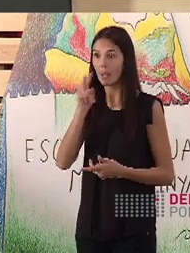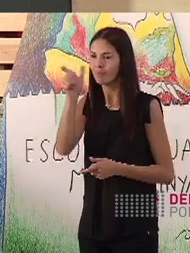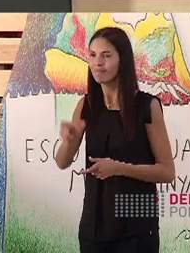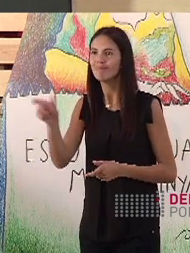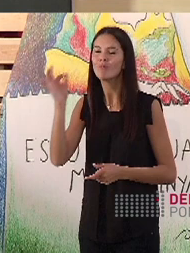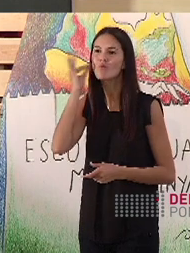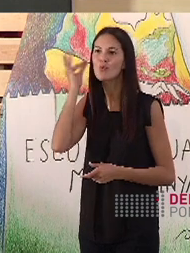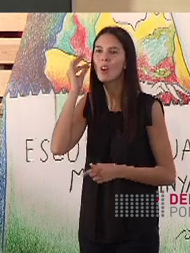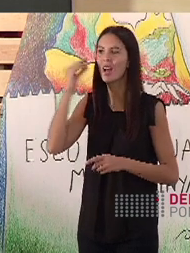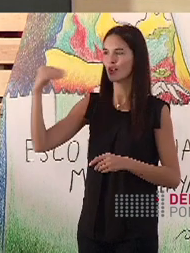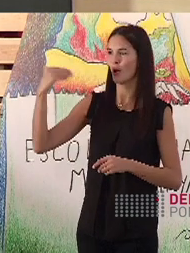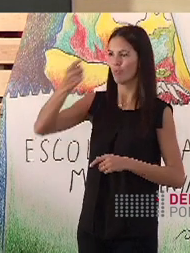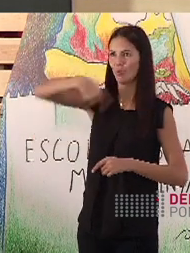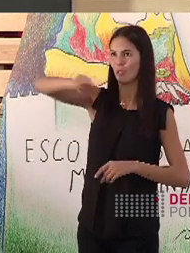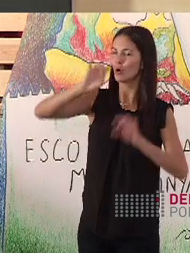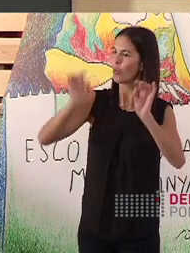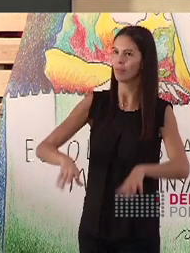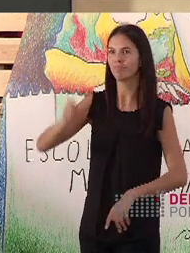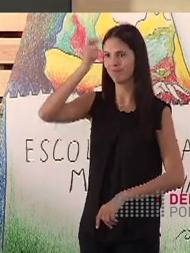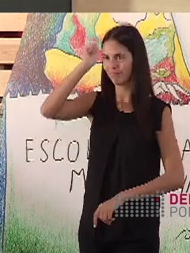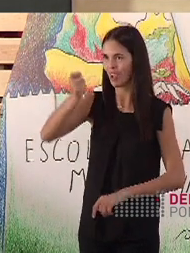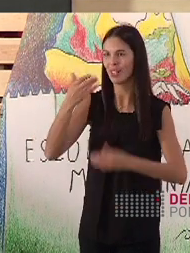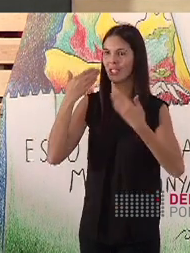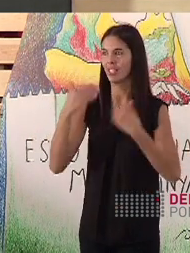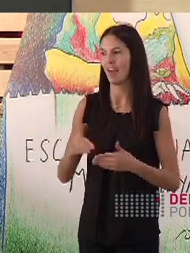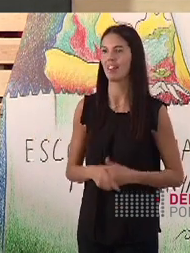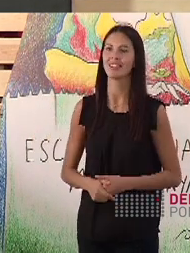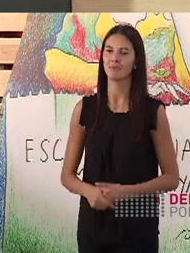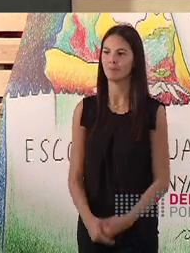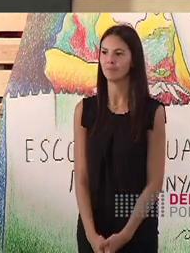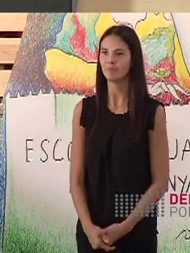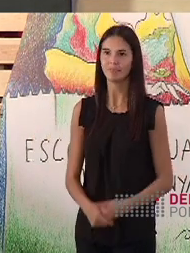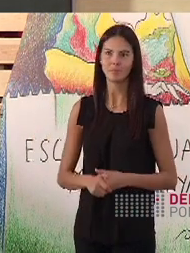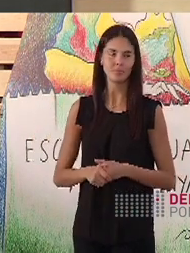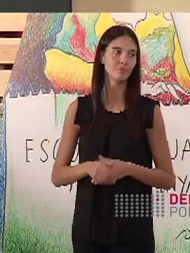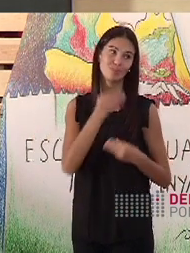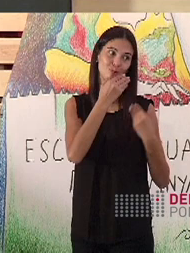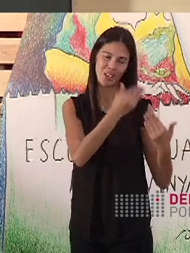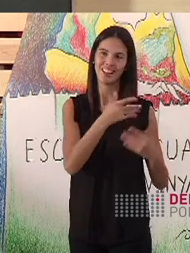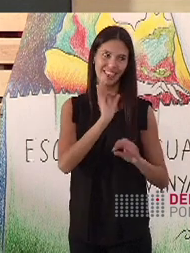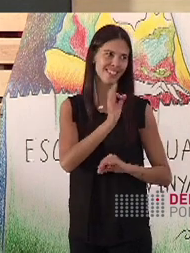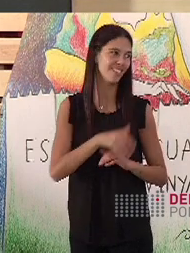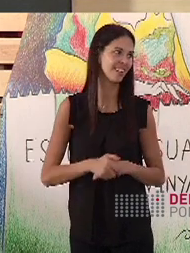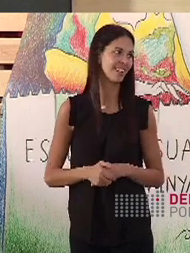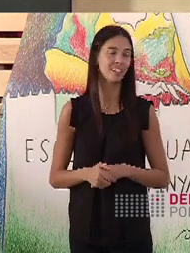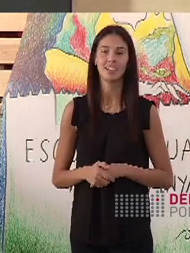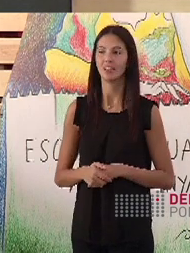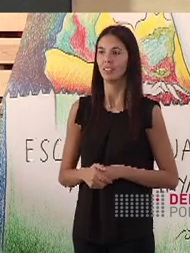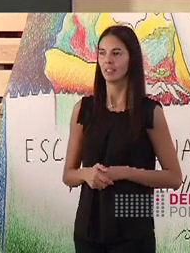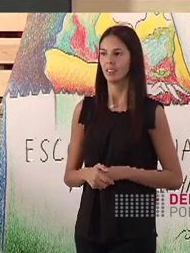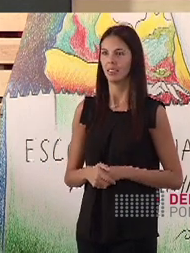jóvenes como a vosotras, chapo. O sea que, gracias. No hay que darlas, de verdad. Gracias. Lo único que no